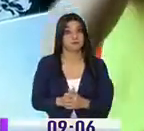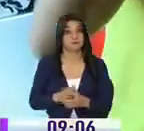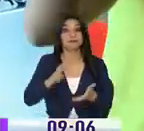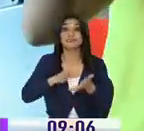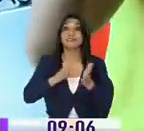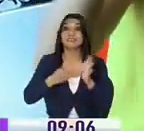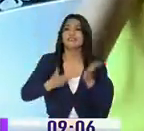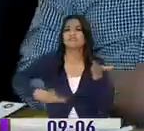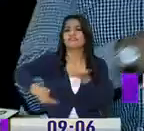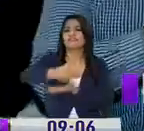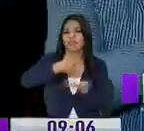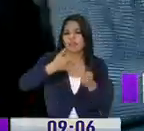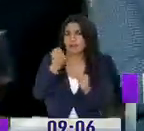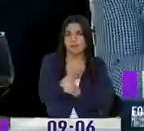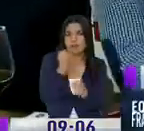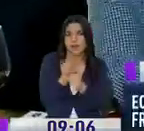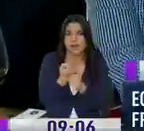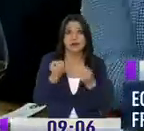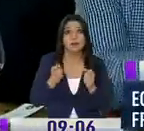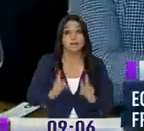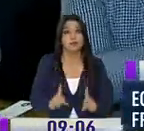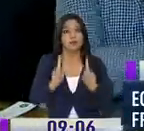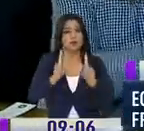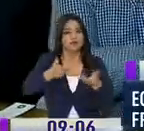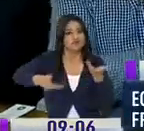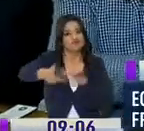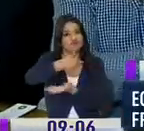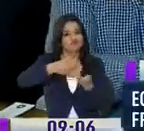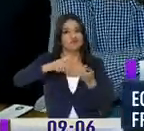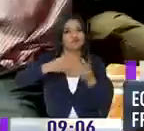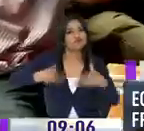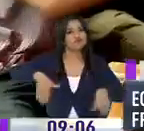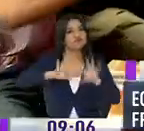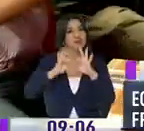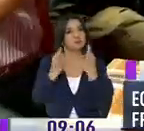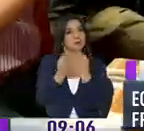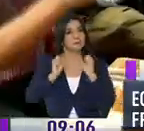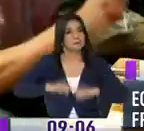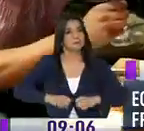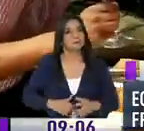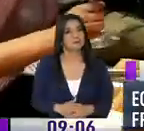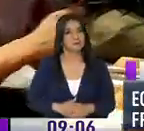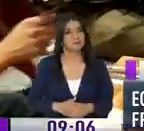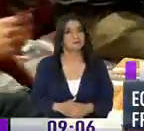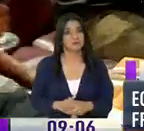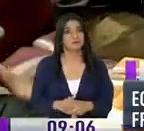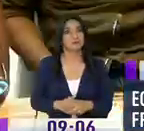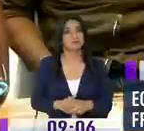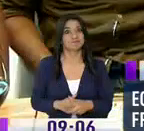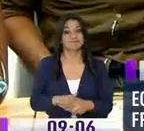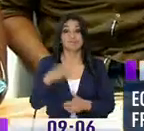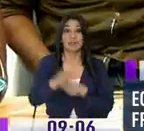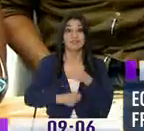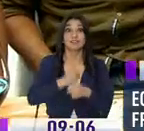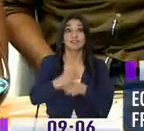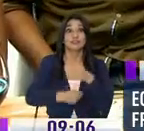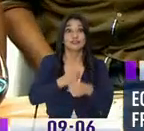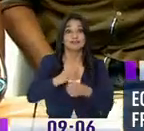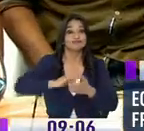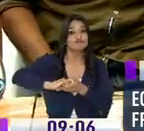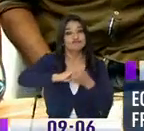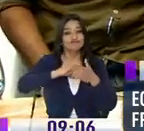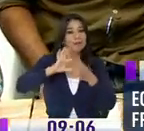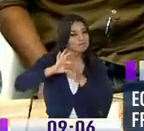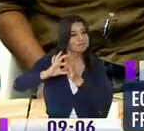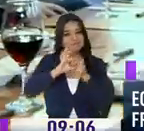significa el ambiente laboral, fue la oportunidad para compartir como una familia. Pues aseguran que a lo largo de los años, los lazos de amistad